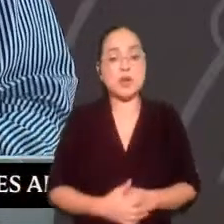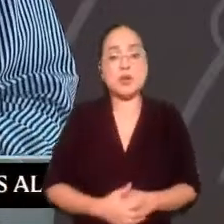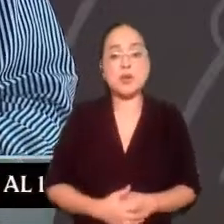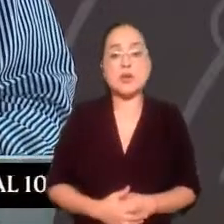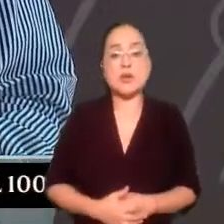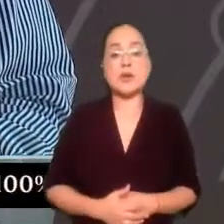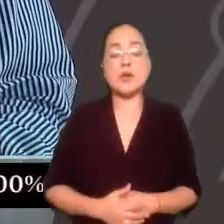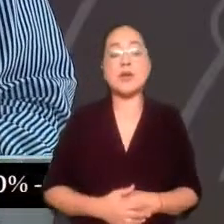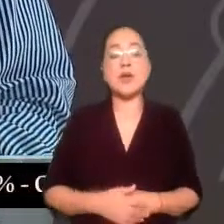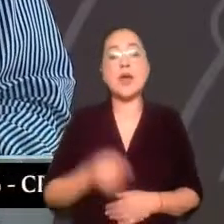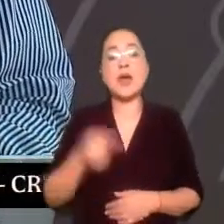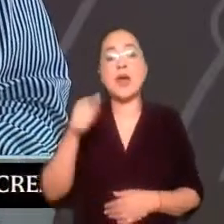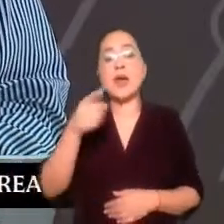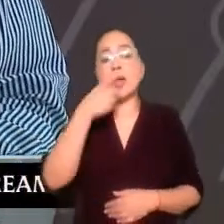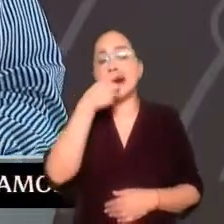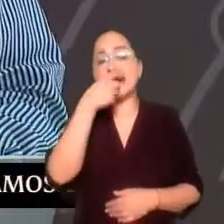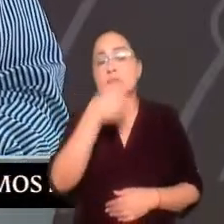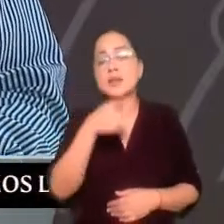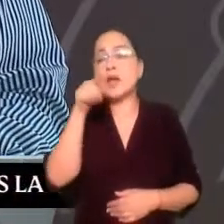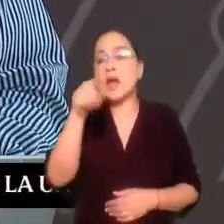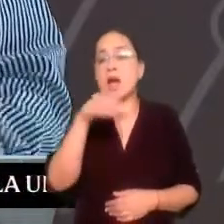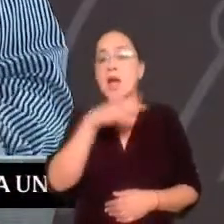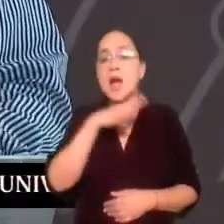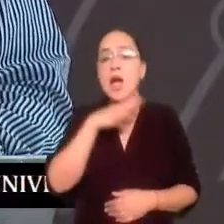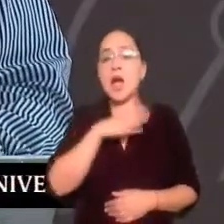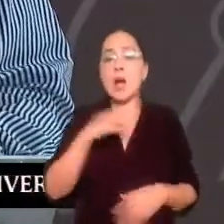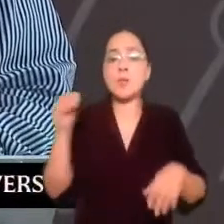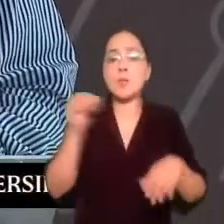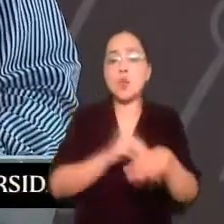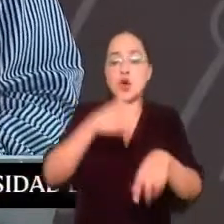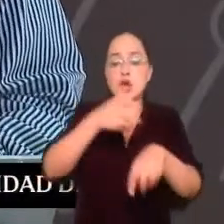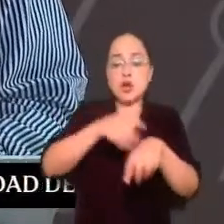estuvo presente la patrulla 1034.